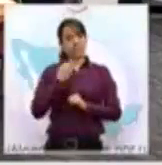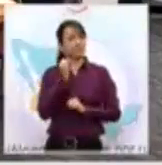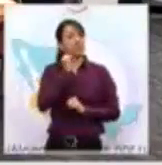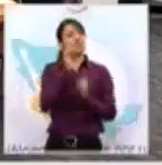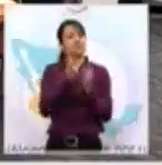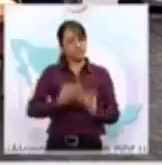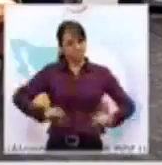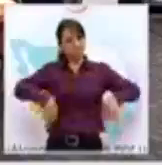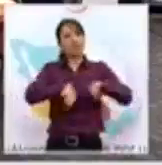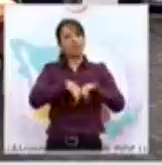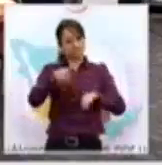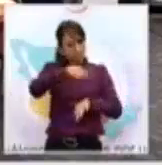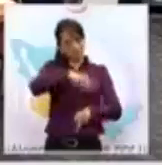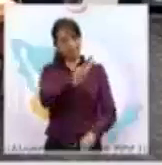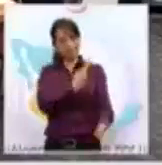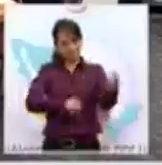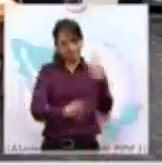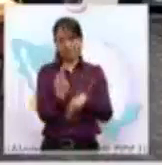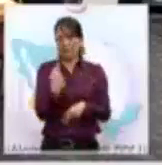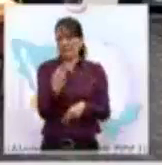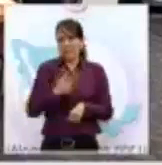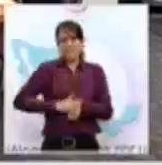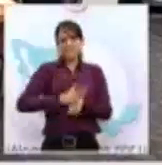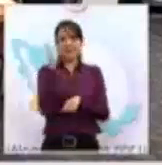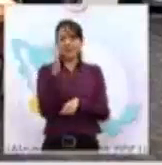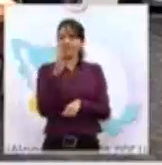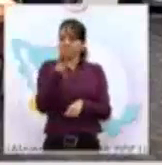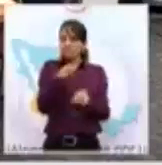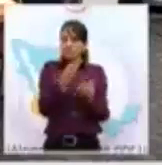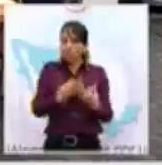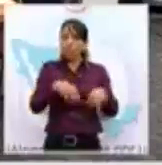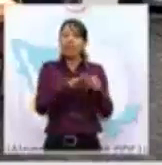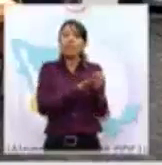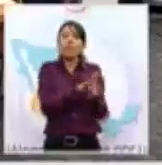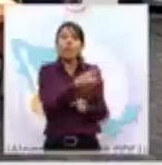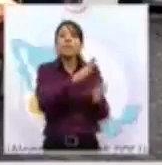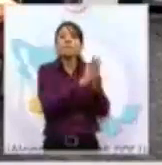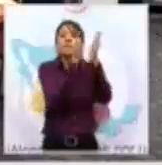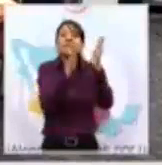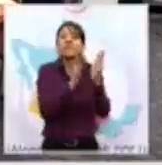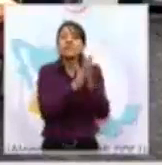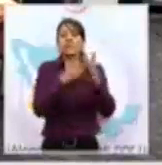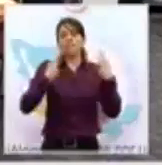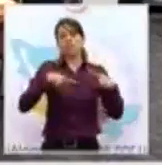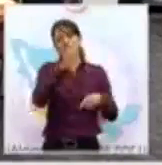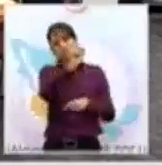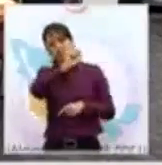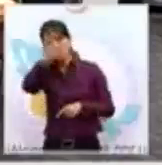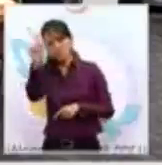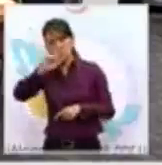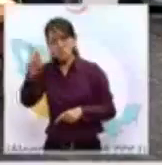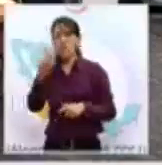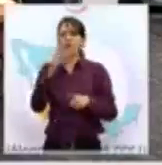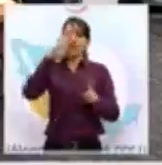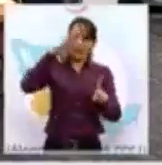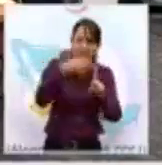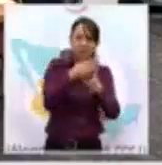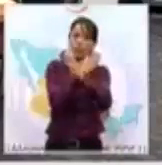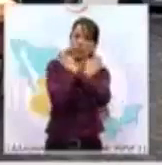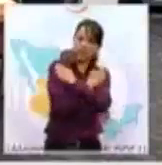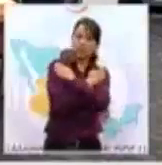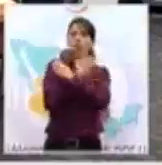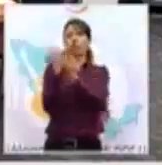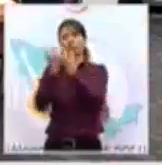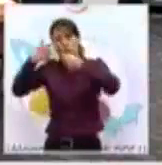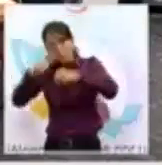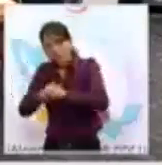con la participación de destacados profesionales en el ámbito de la educación, en el ámbito de la política social. Agradecerle, compartir la mesa además con mi